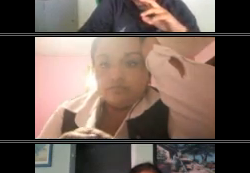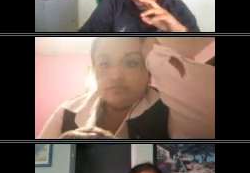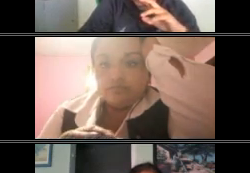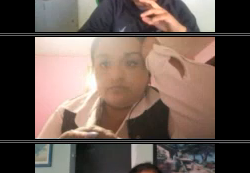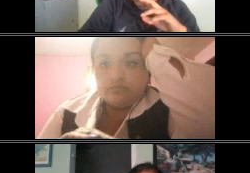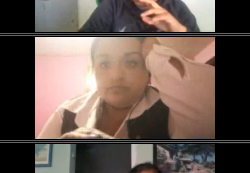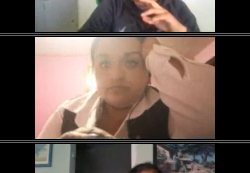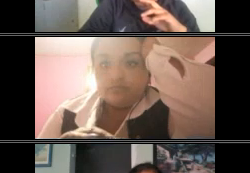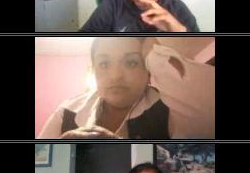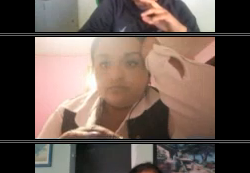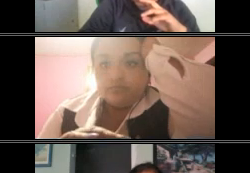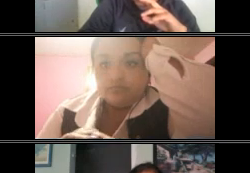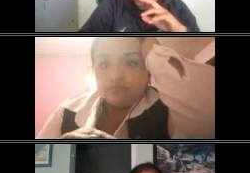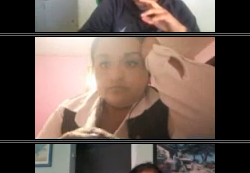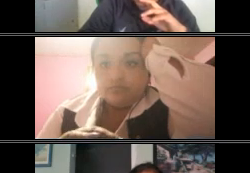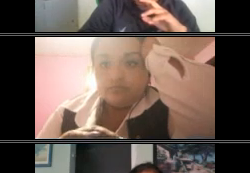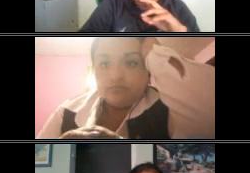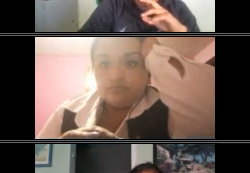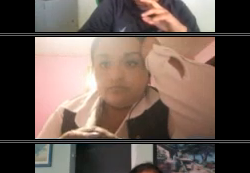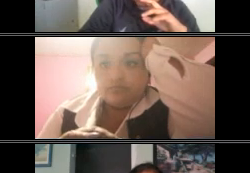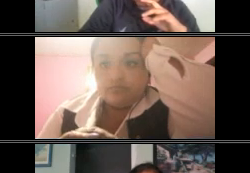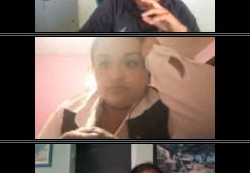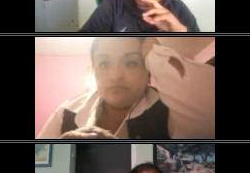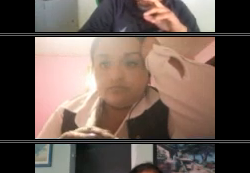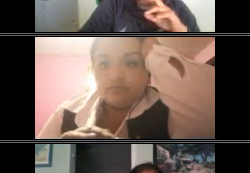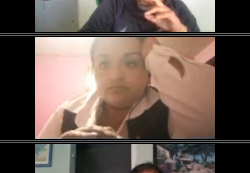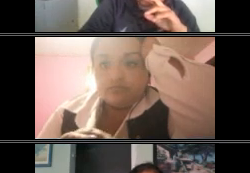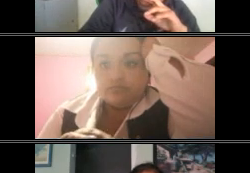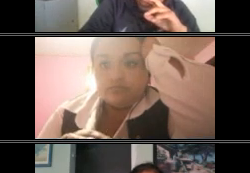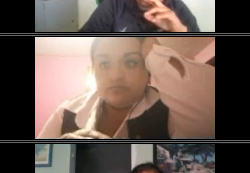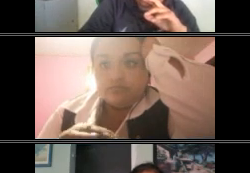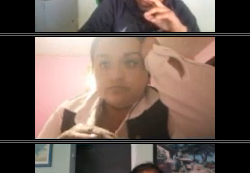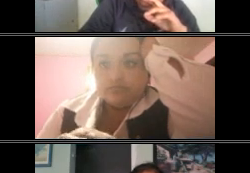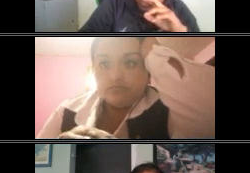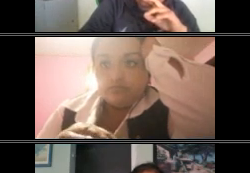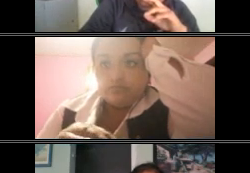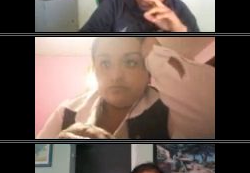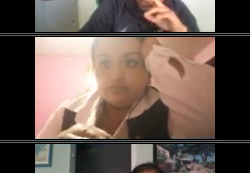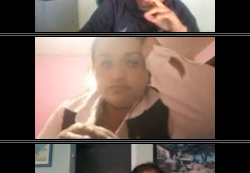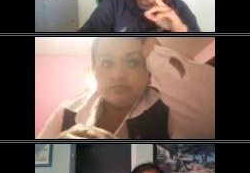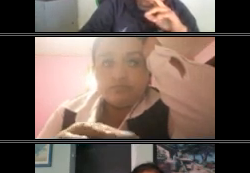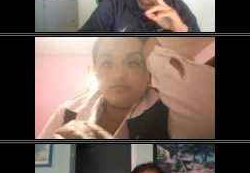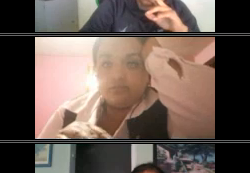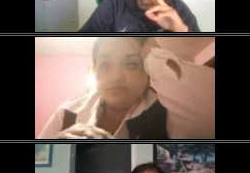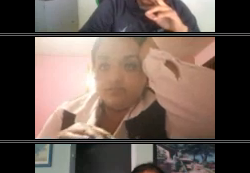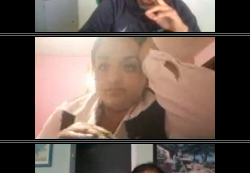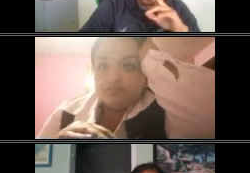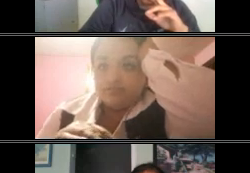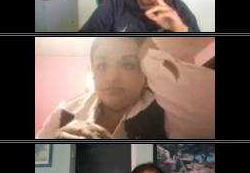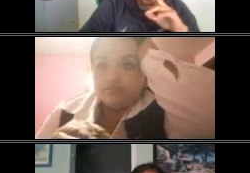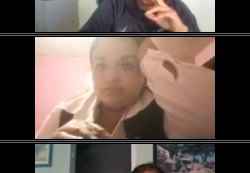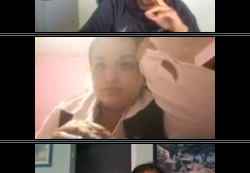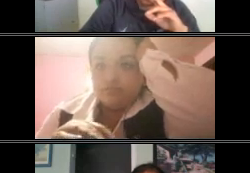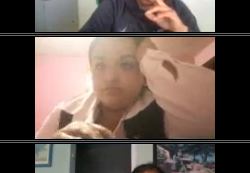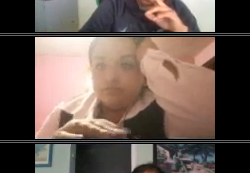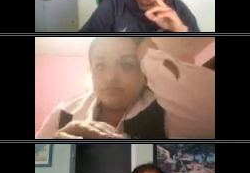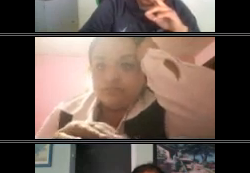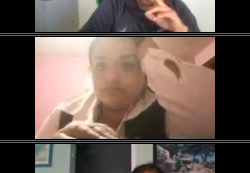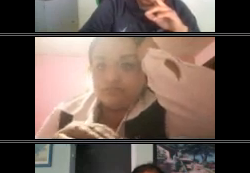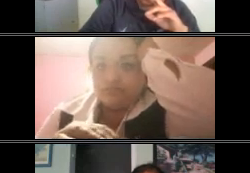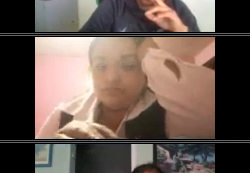y me voy a donde dice módulo 2. A diferencia de en el módulo 1, aquí sí tenemos el apartado de foro. Viene